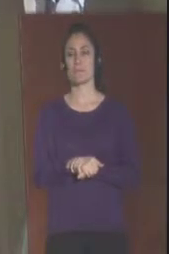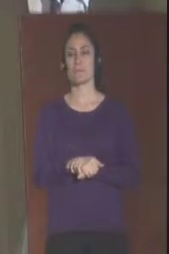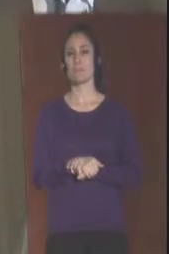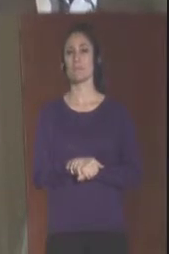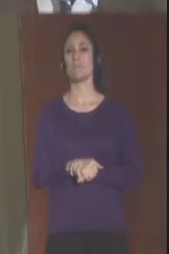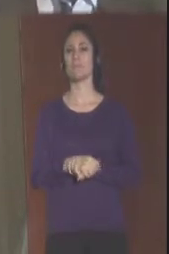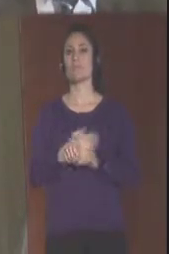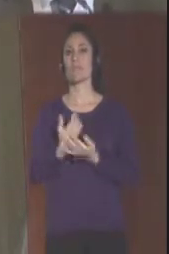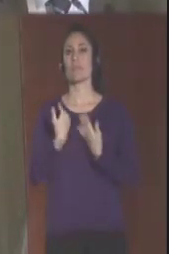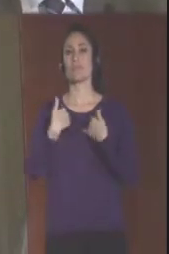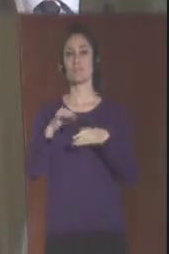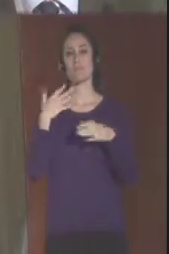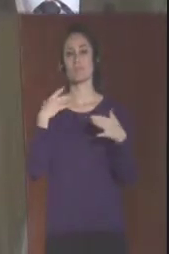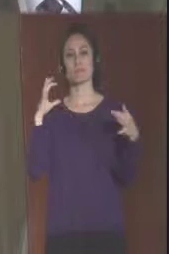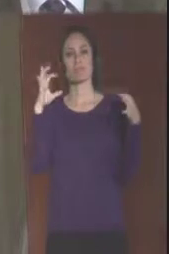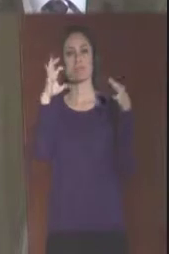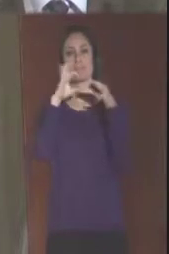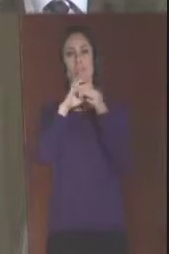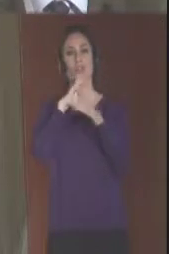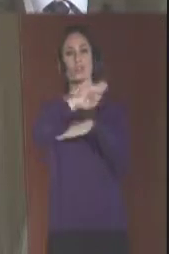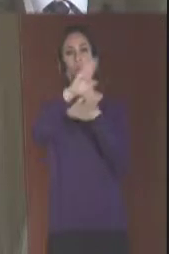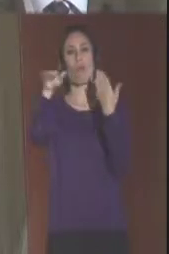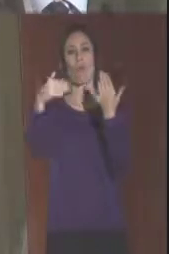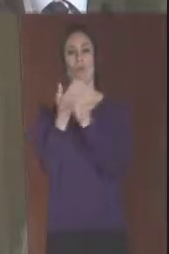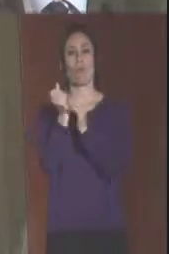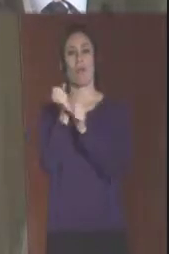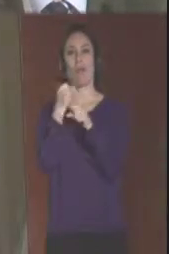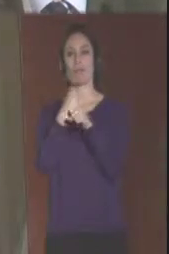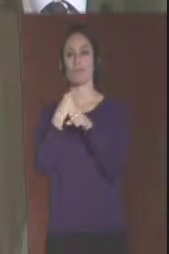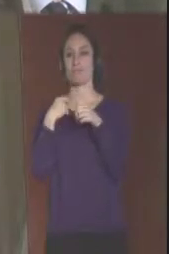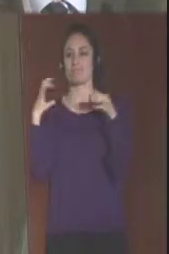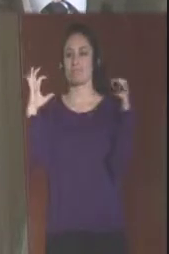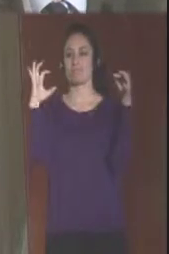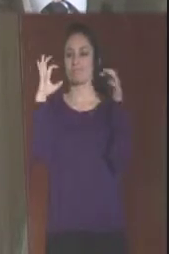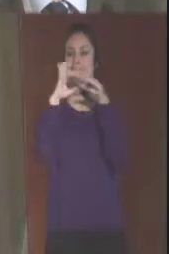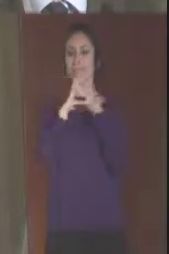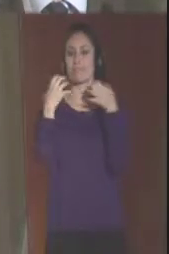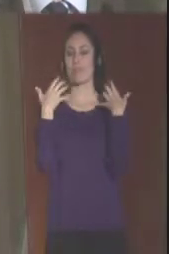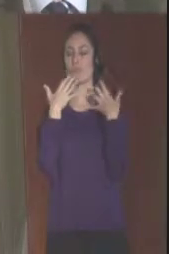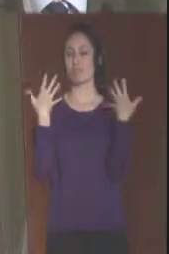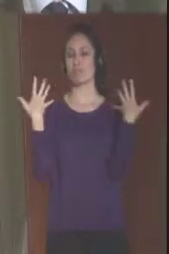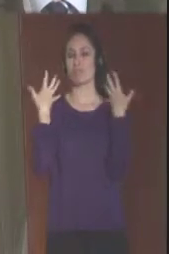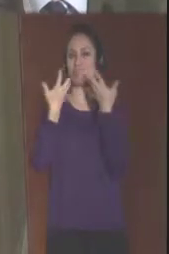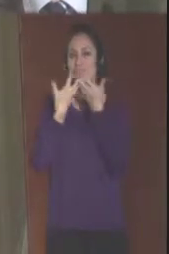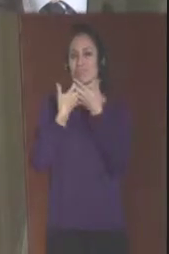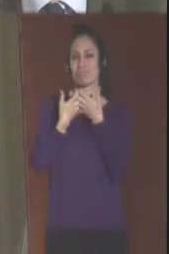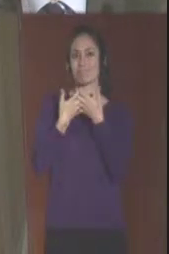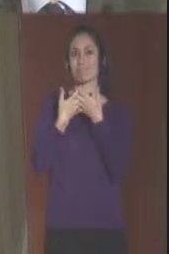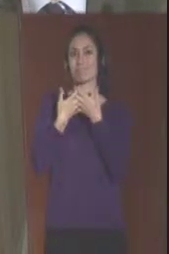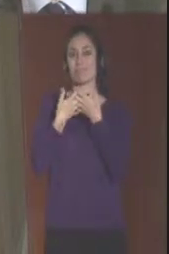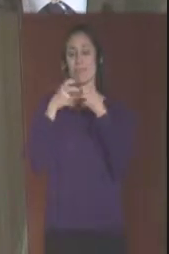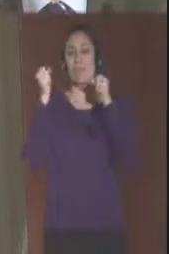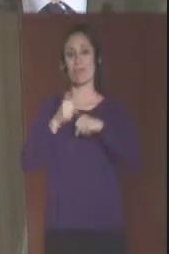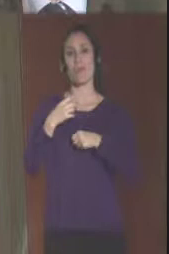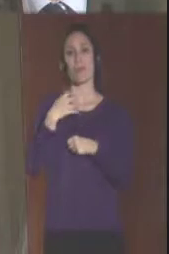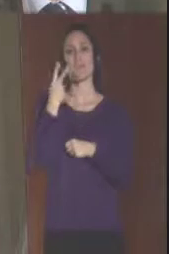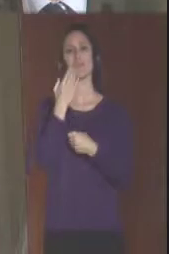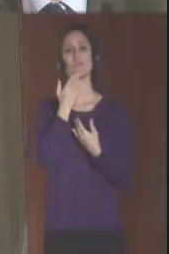se da una sinergia que todos actuamos en el mismo sentido. Y así